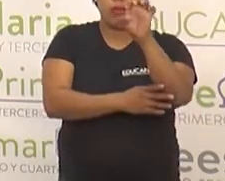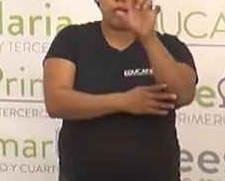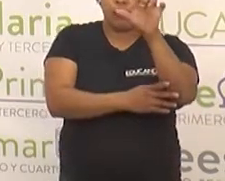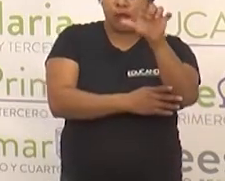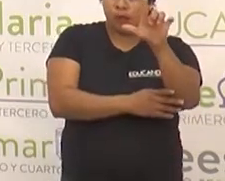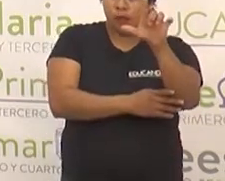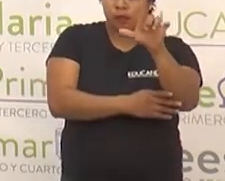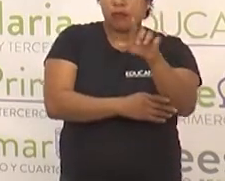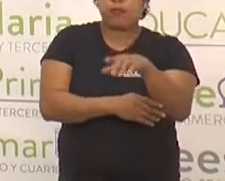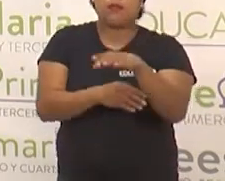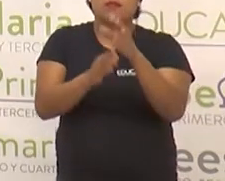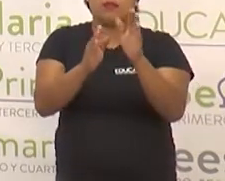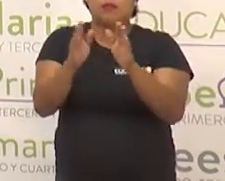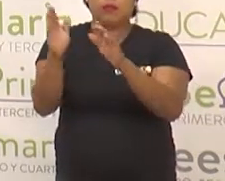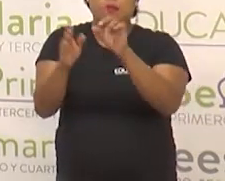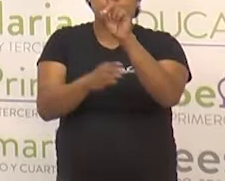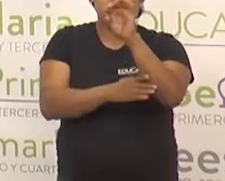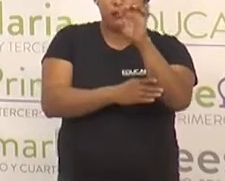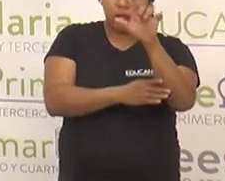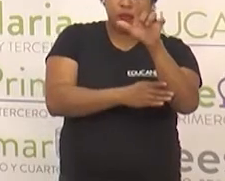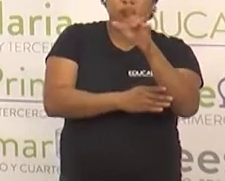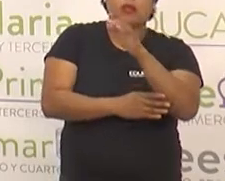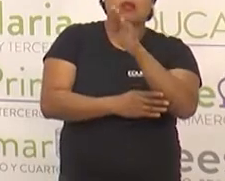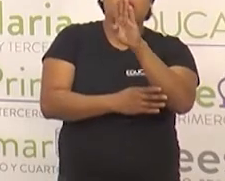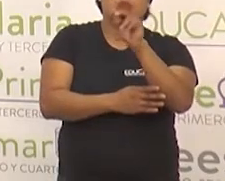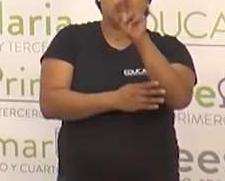del buen comer.